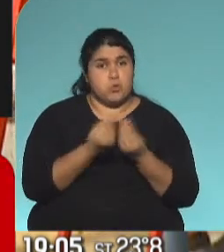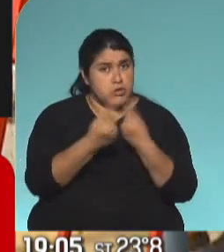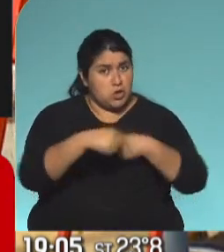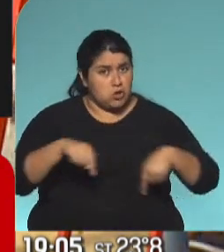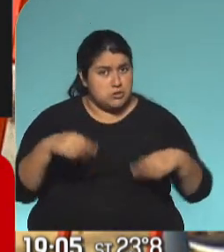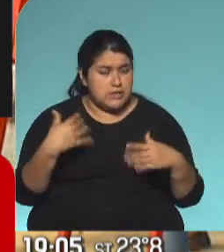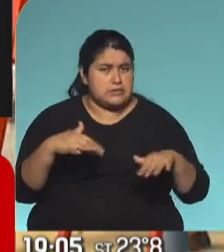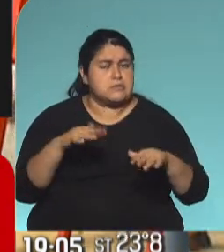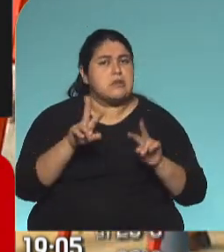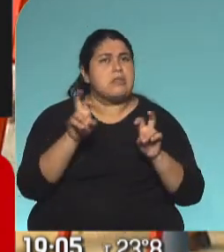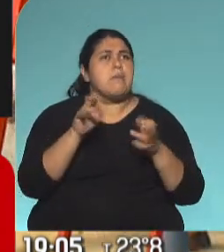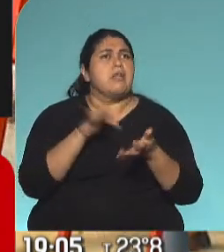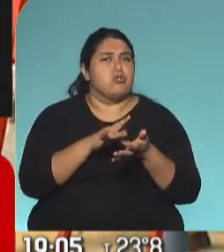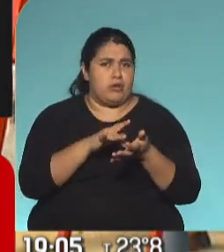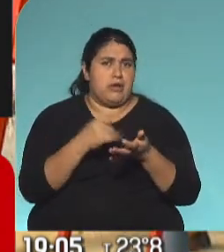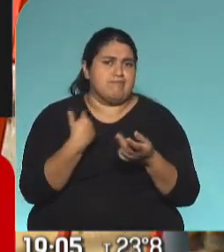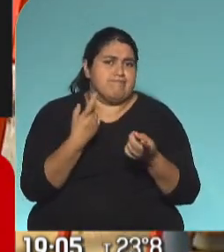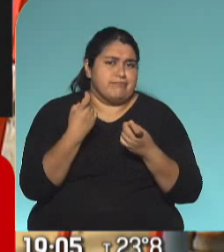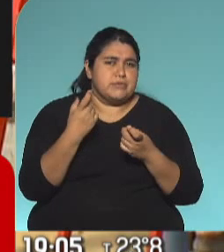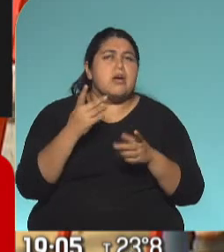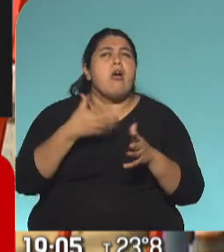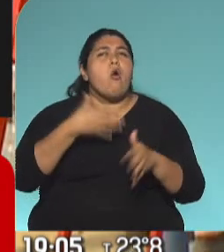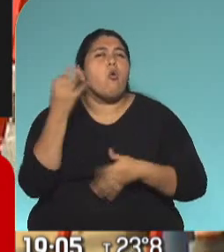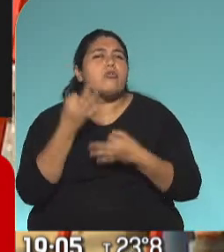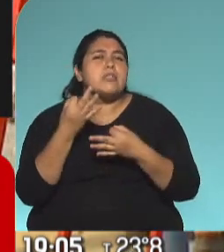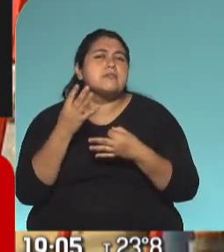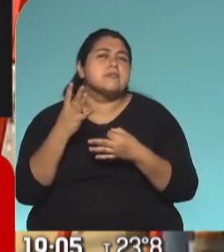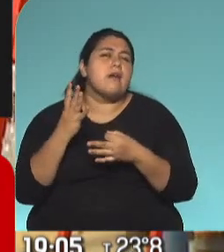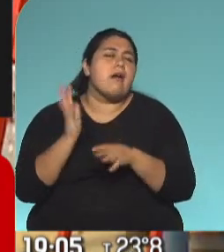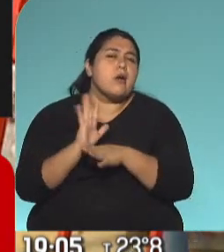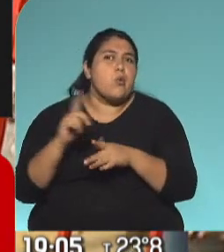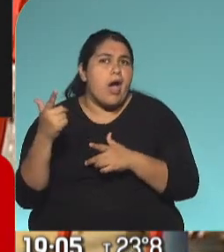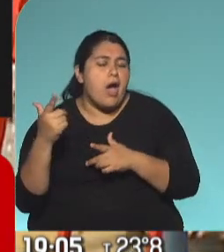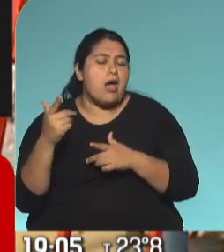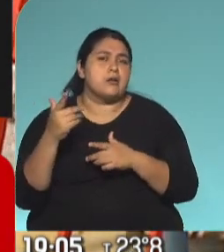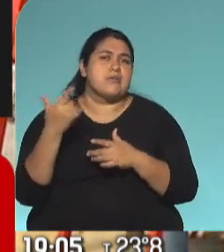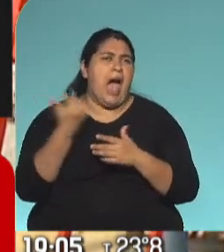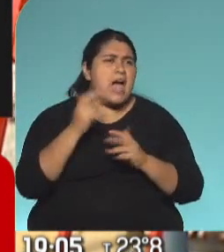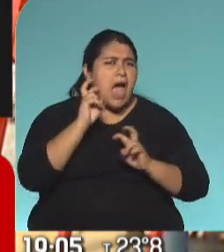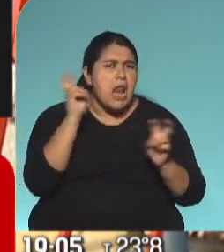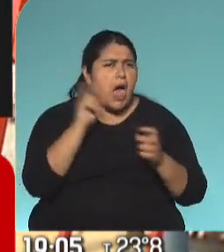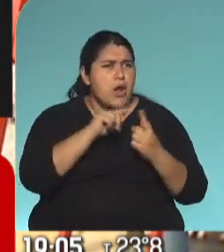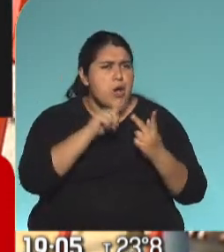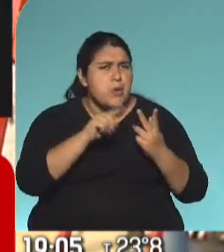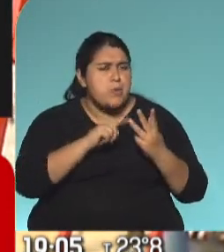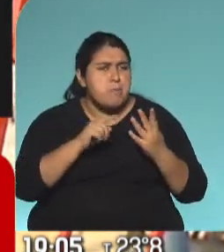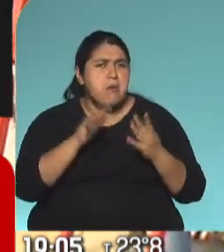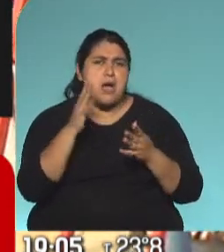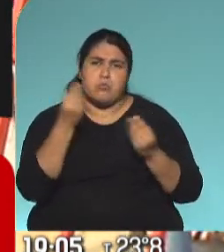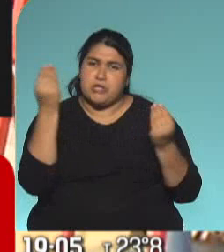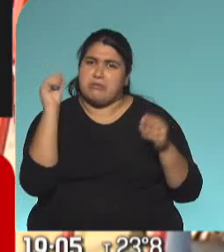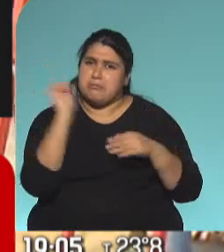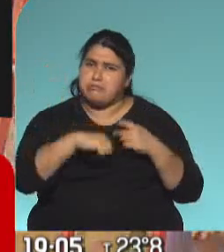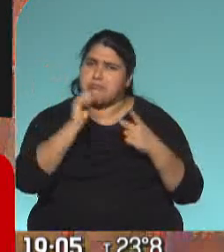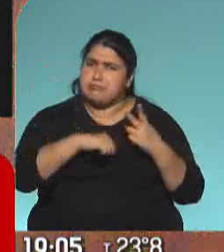un montón de temas por tocar. No se puede hablar de una justicia ausente, se puede hablar de unas alarmas que no se han escuchado, que no se han prestado atención,